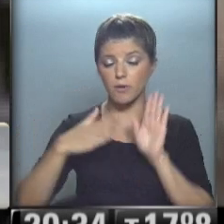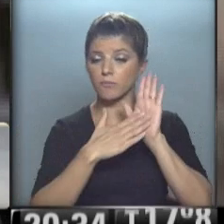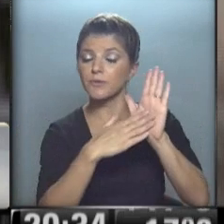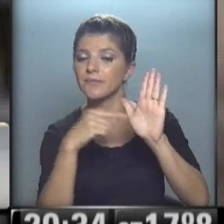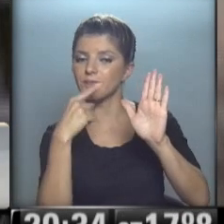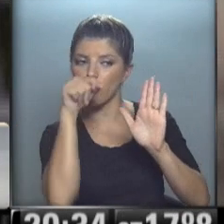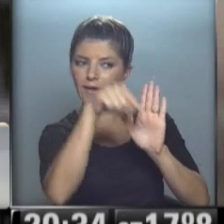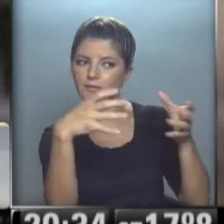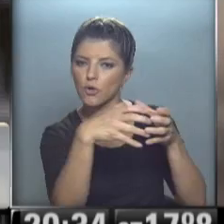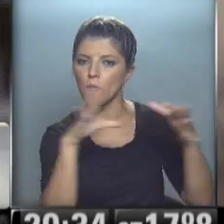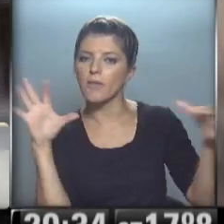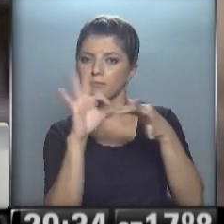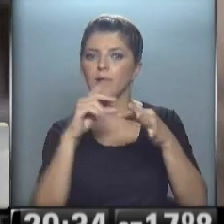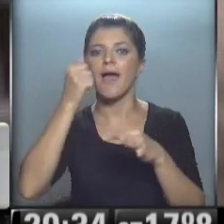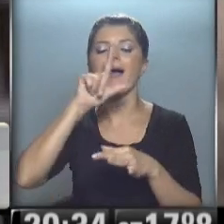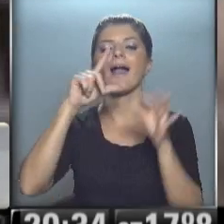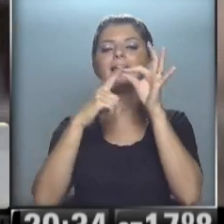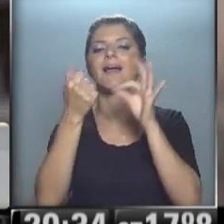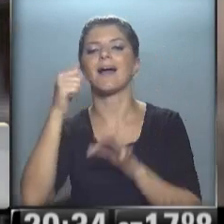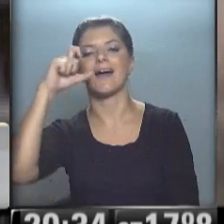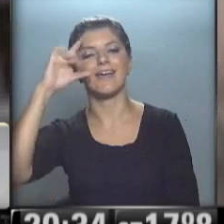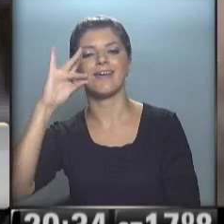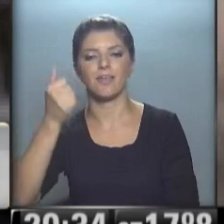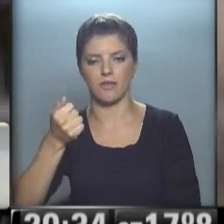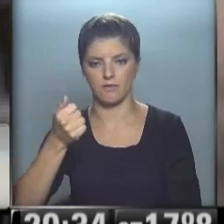tiene vínculos con Al-Qaeda.